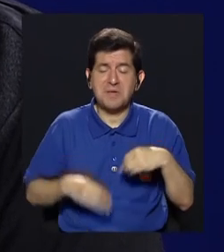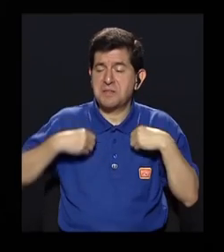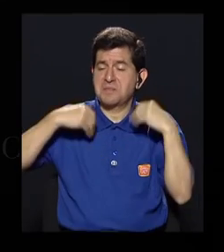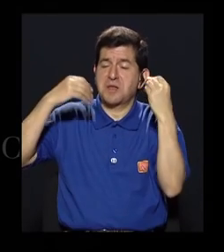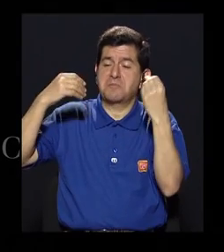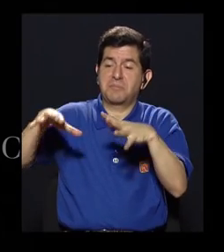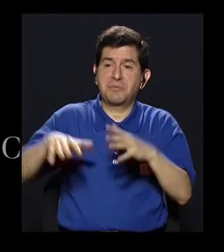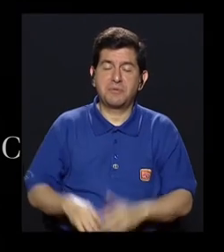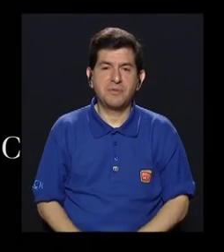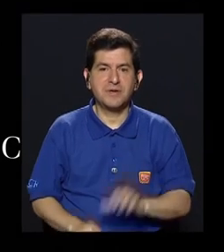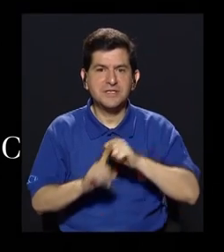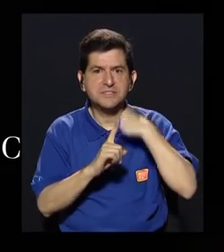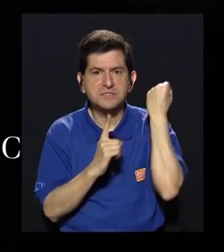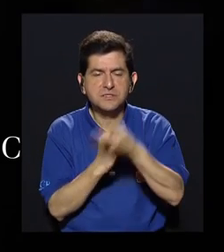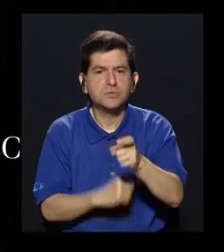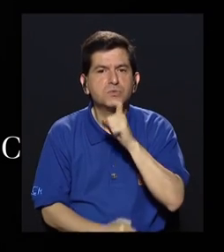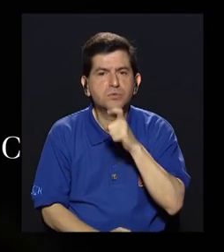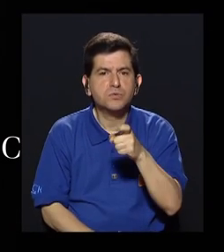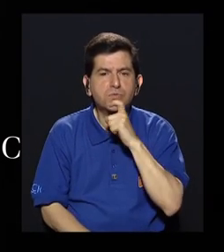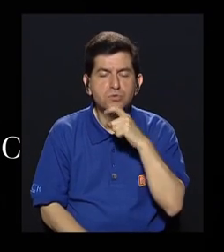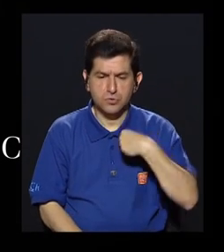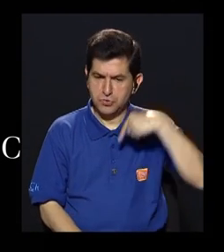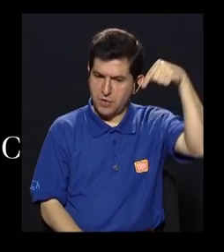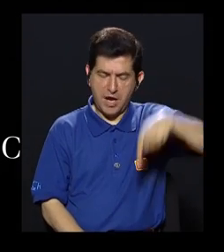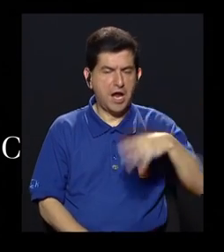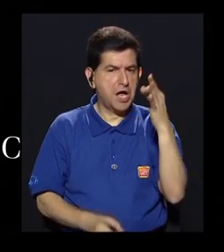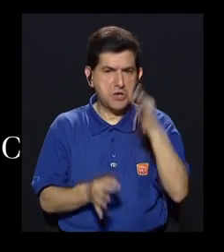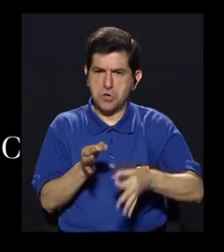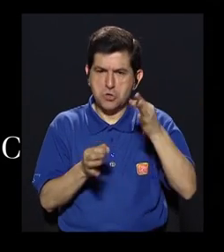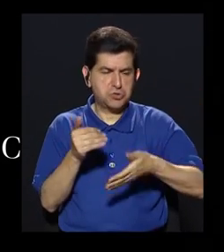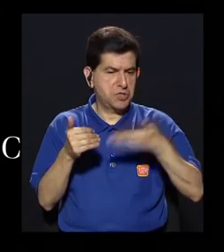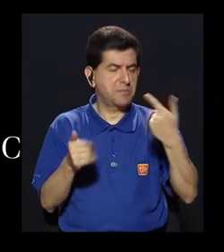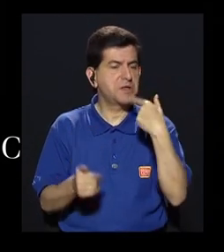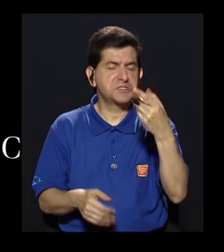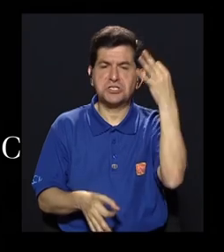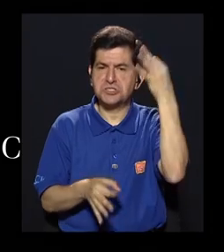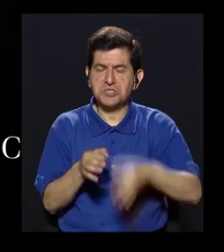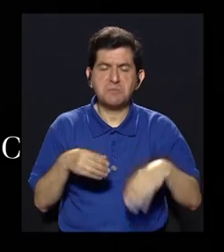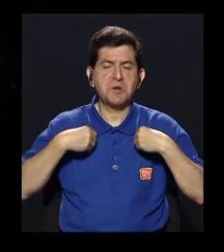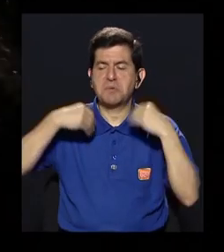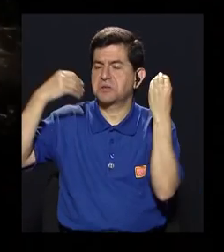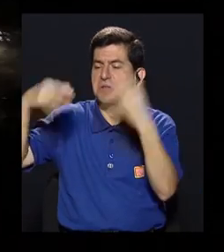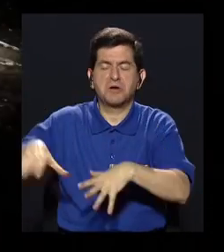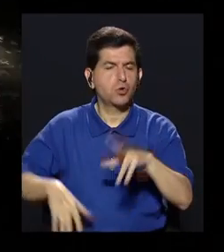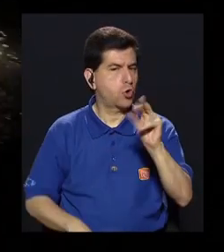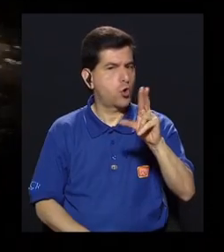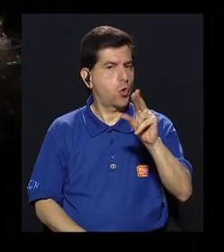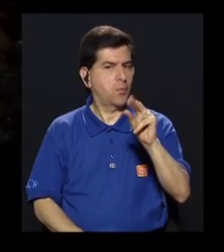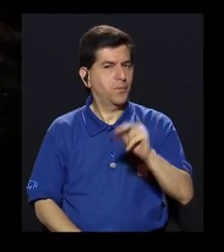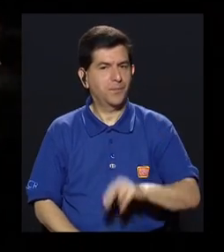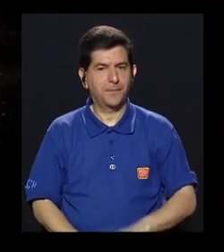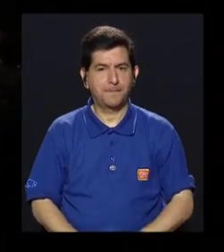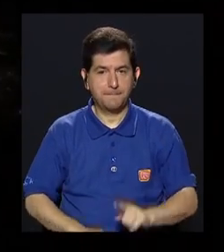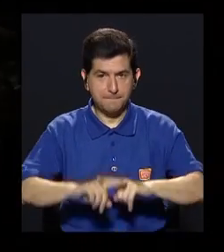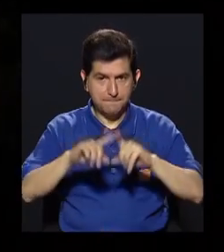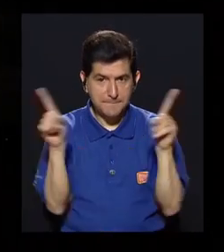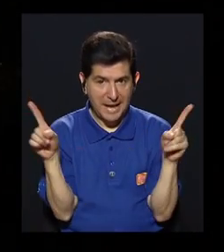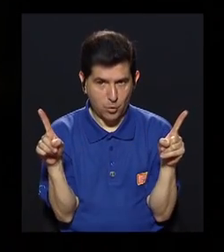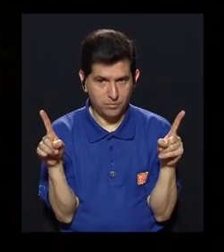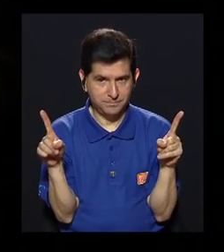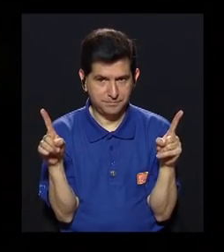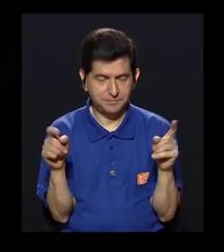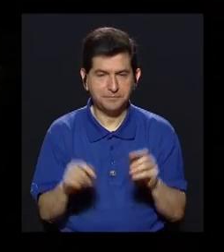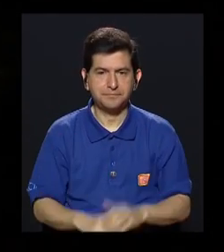verdad yo no entiende que es una situación difícil yo no vengo aquí a simplificar las cosas ya decir que simplemente están abandonados pero